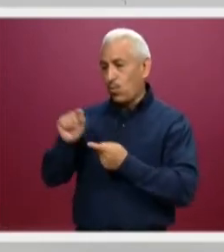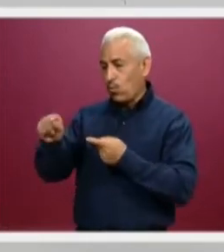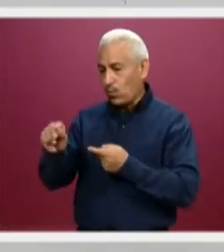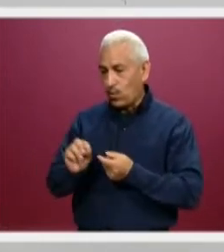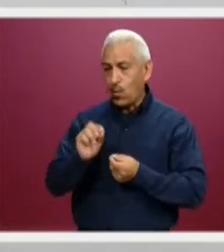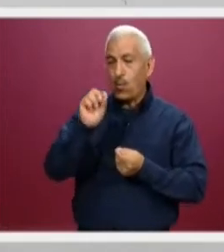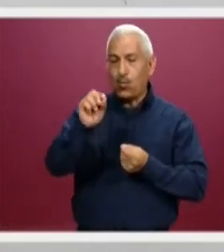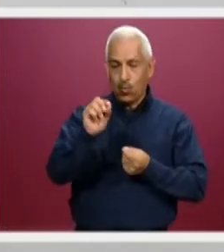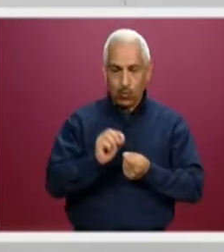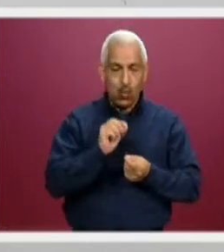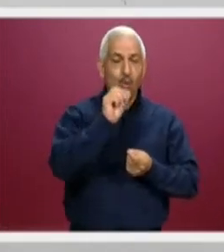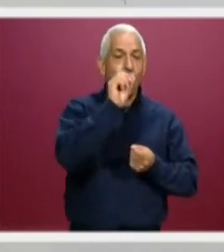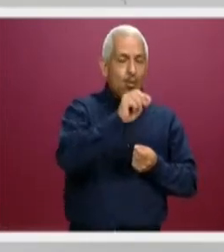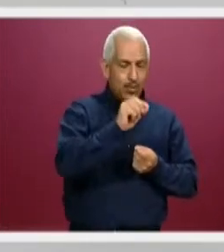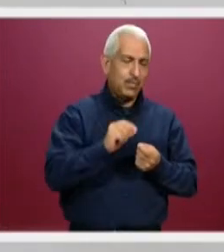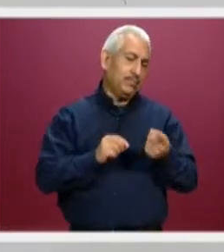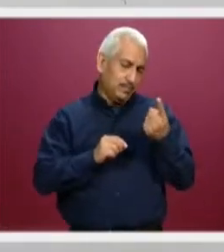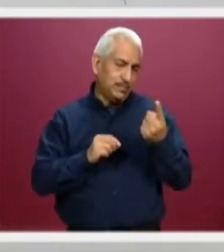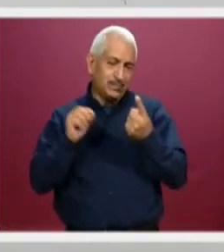1